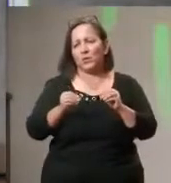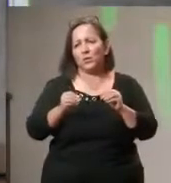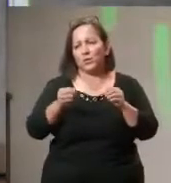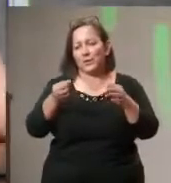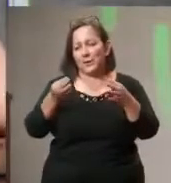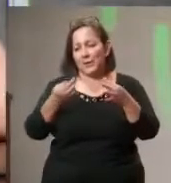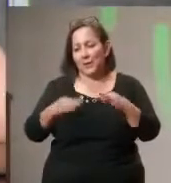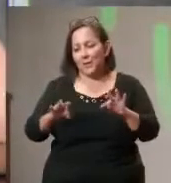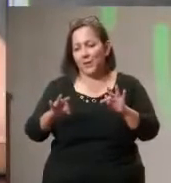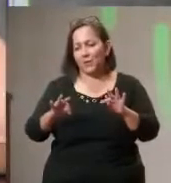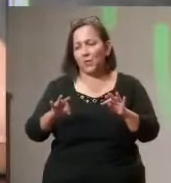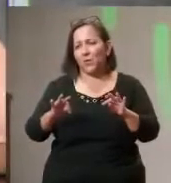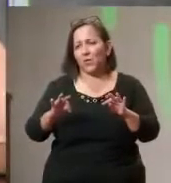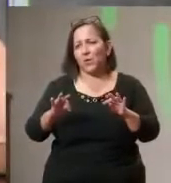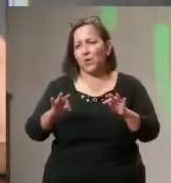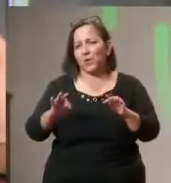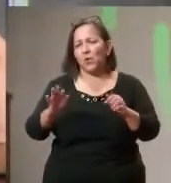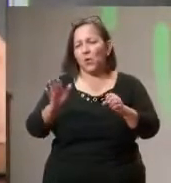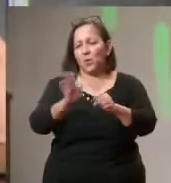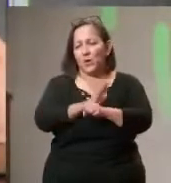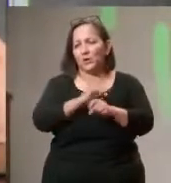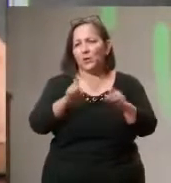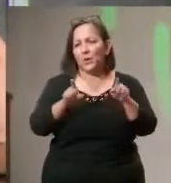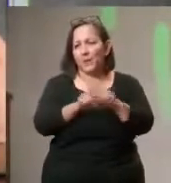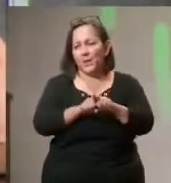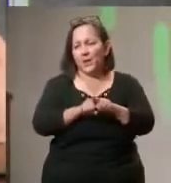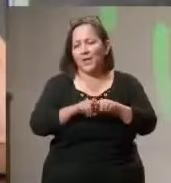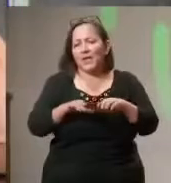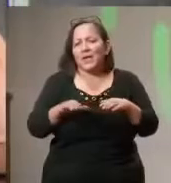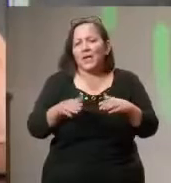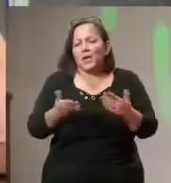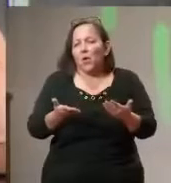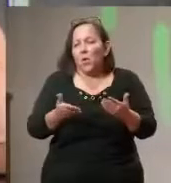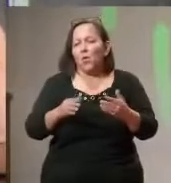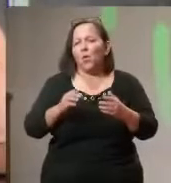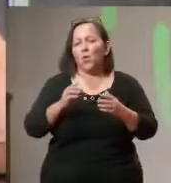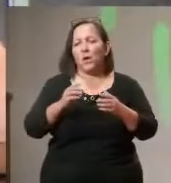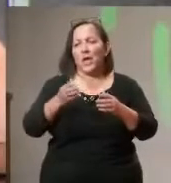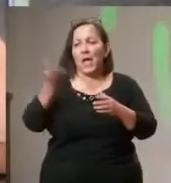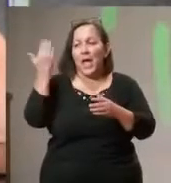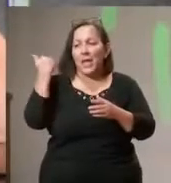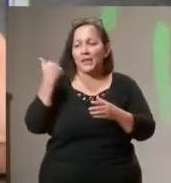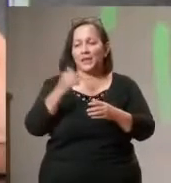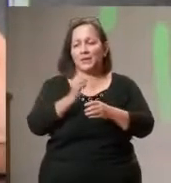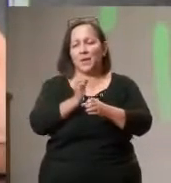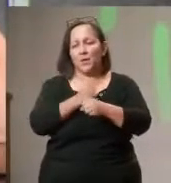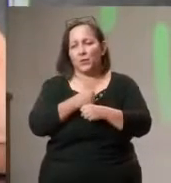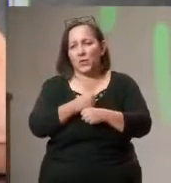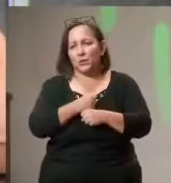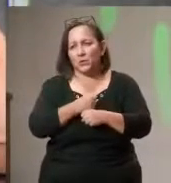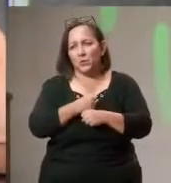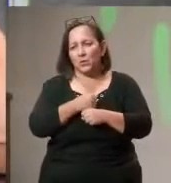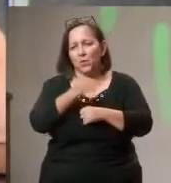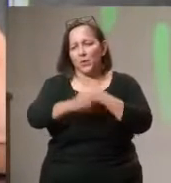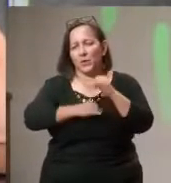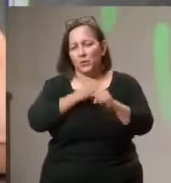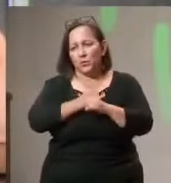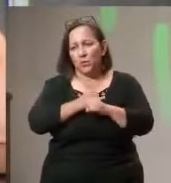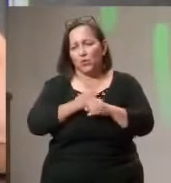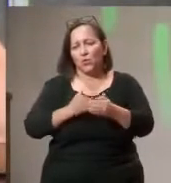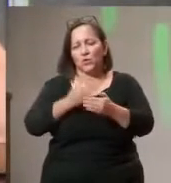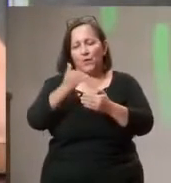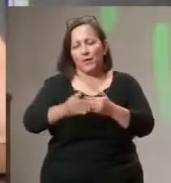tratamiento completo. ¿Qué hemos hecho, verdad, como país y a nivel de institución? Uno de los avances